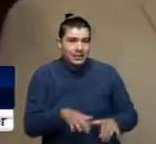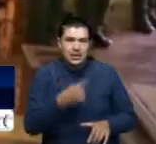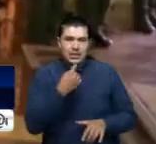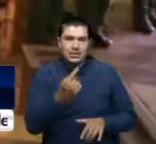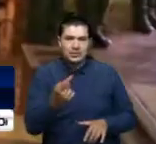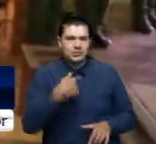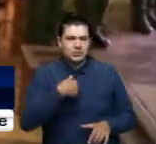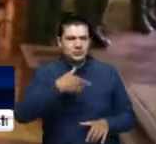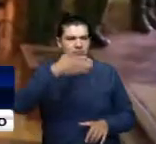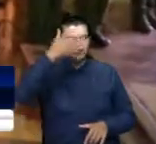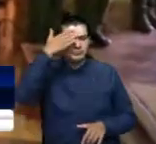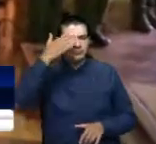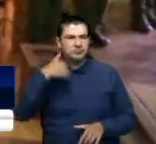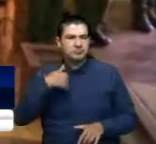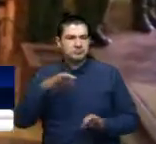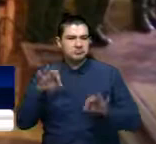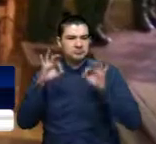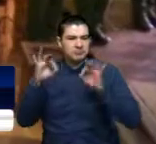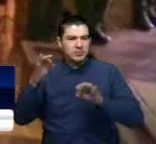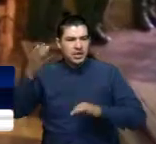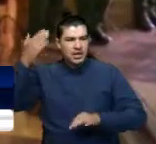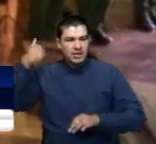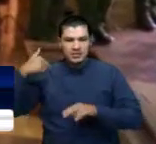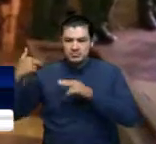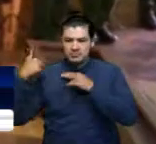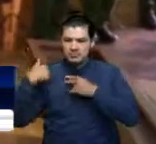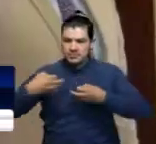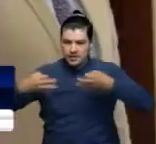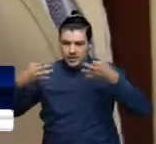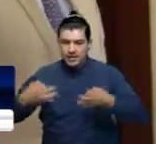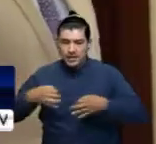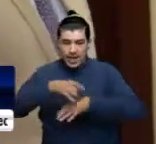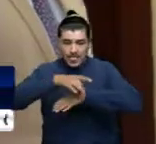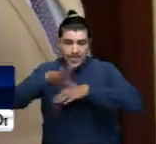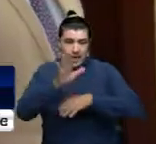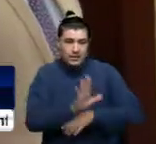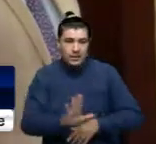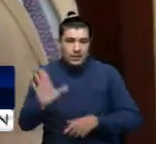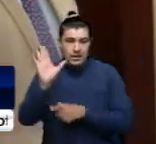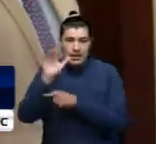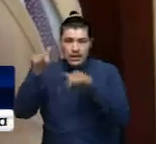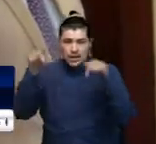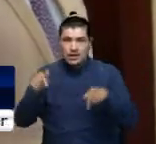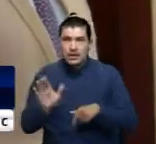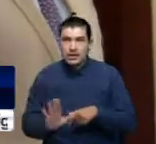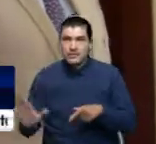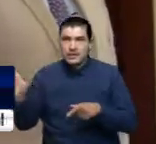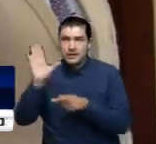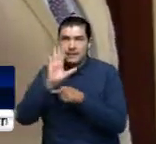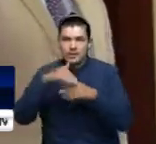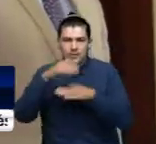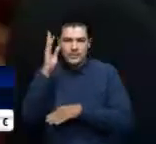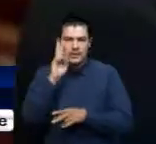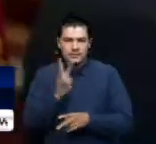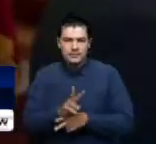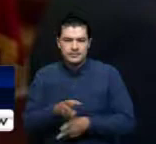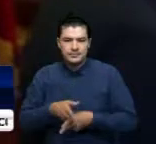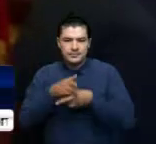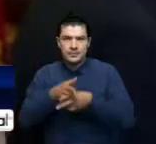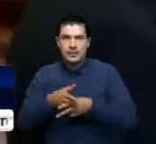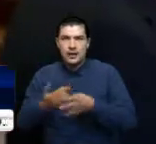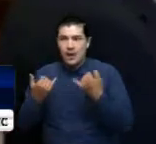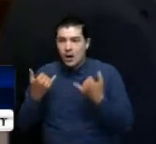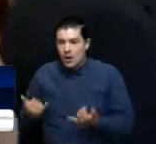frente en alto y con el deber cumplido dejando un departamento como uno de los más seguros del país hoy entregamos un